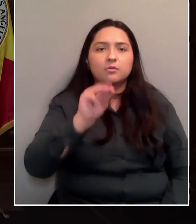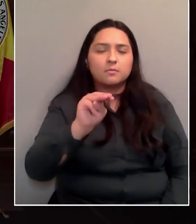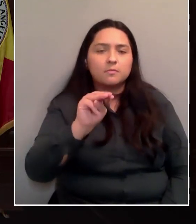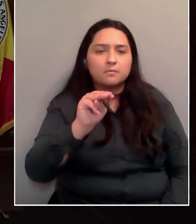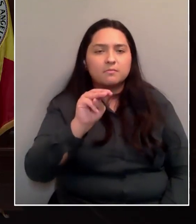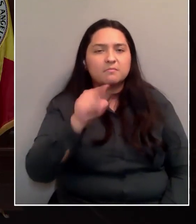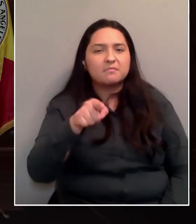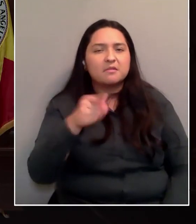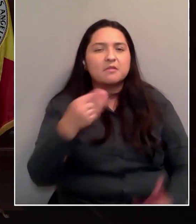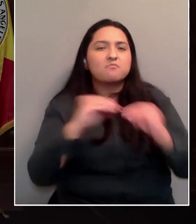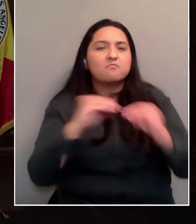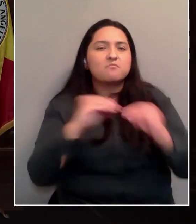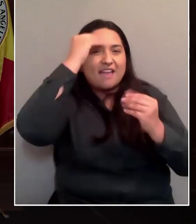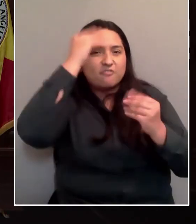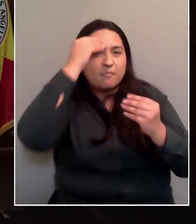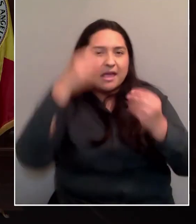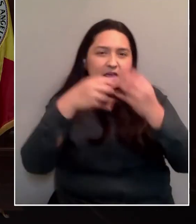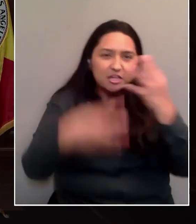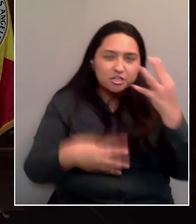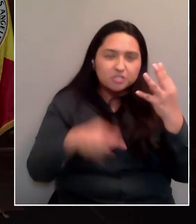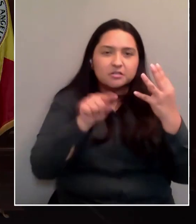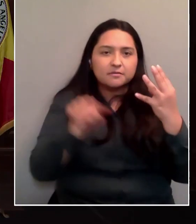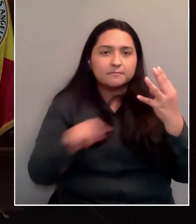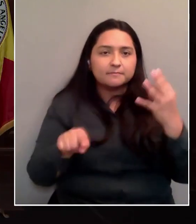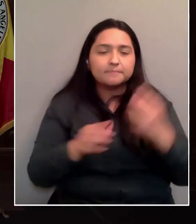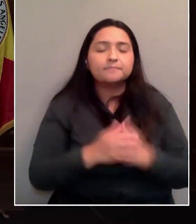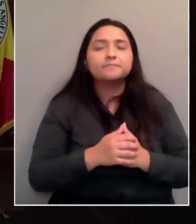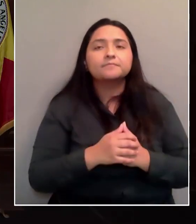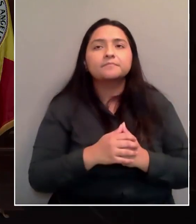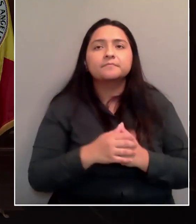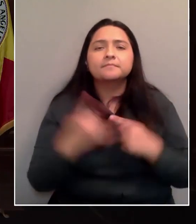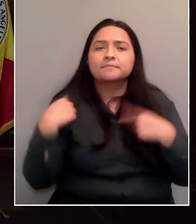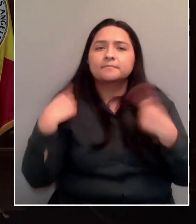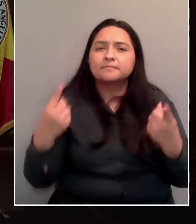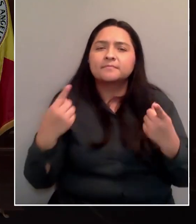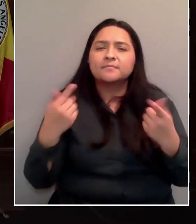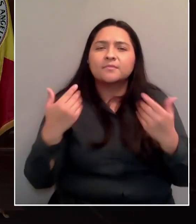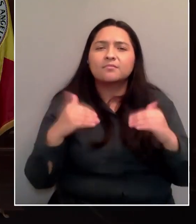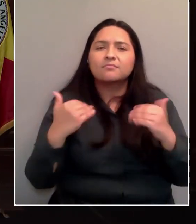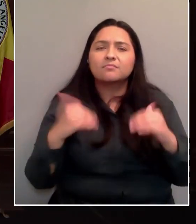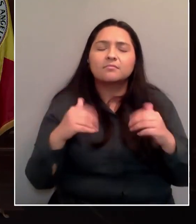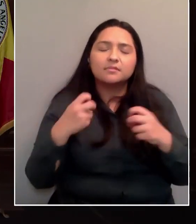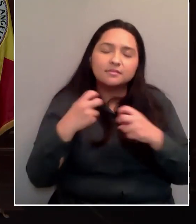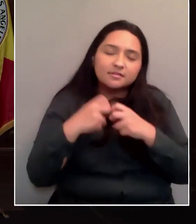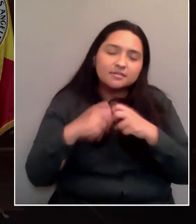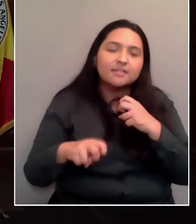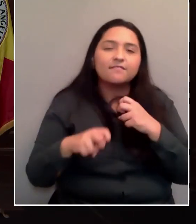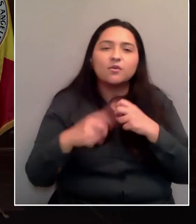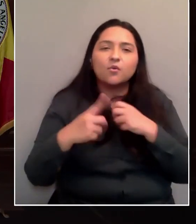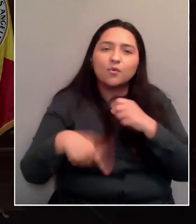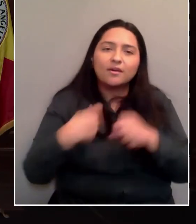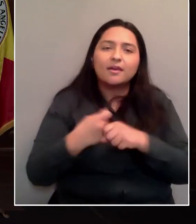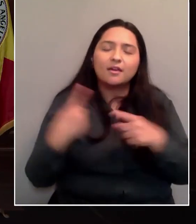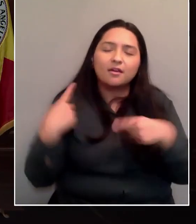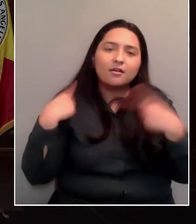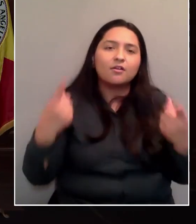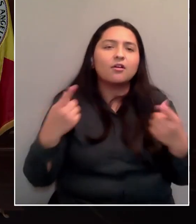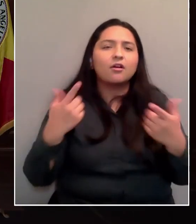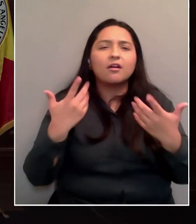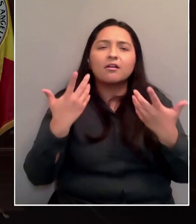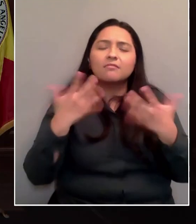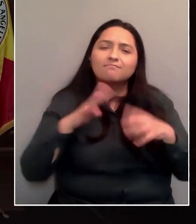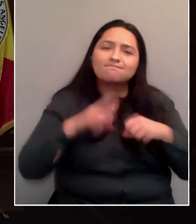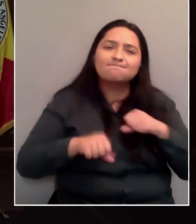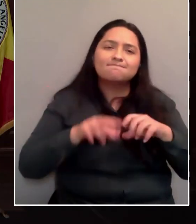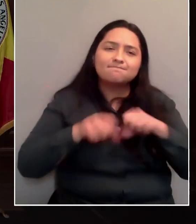Después de un año difícil y con mucho dolor, hay esperanza. Los datos